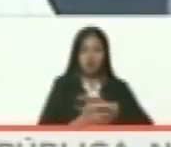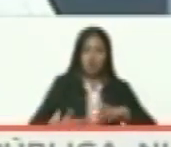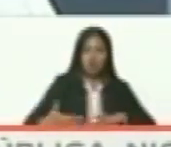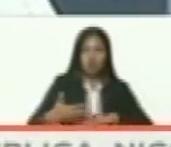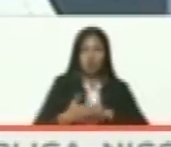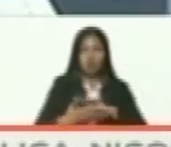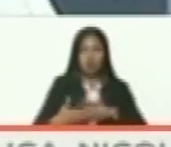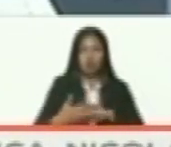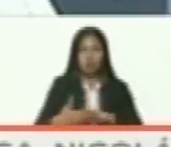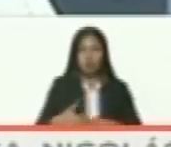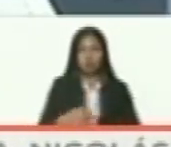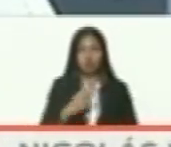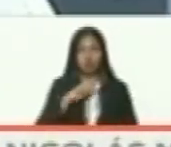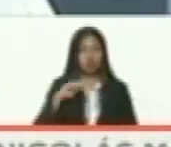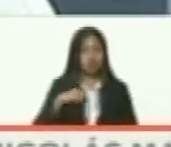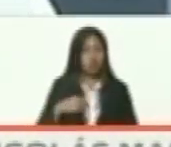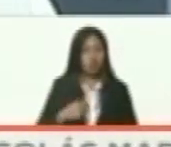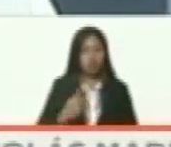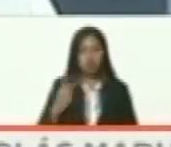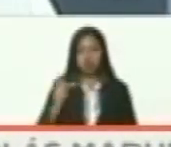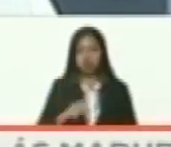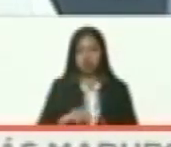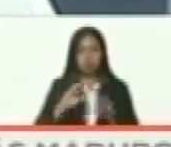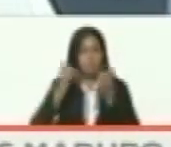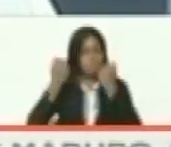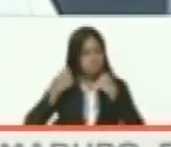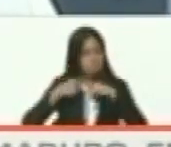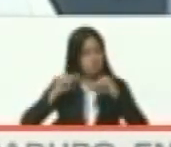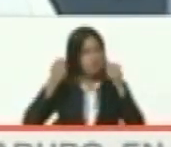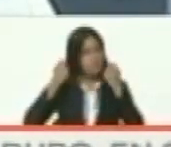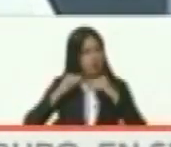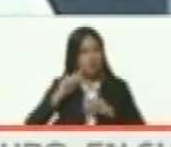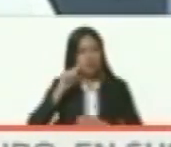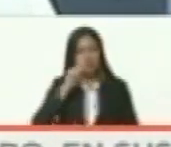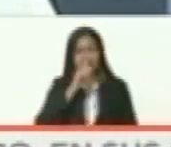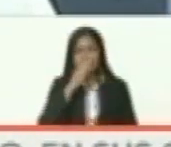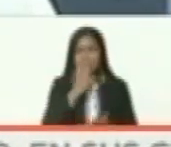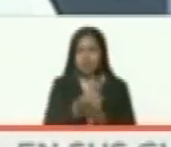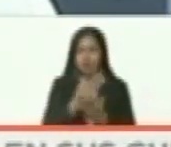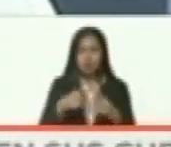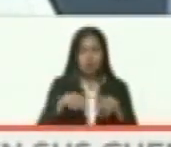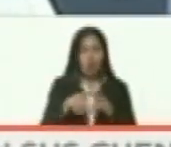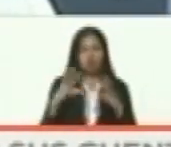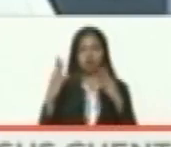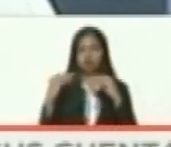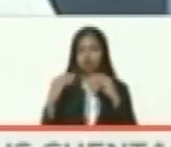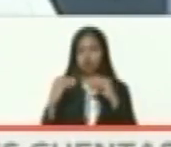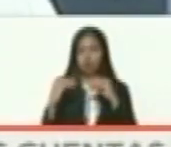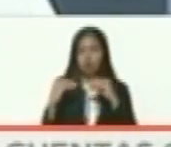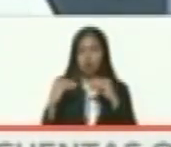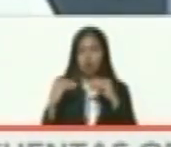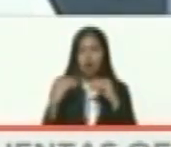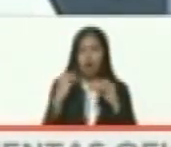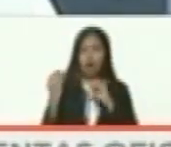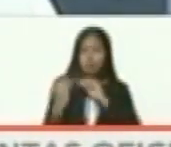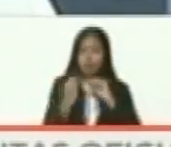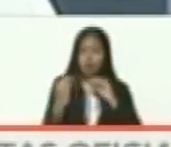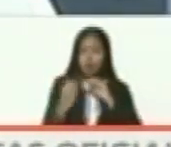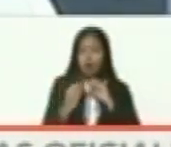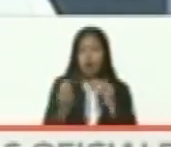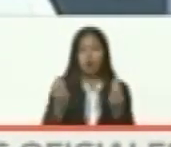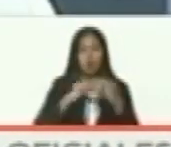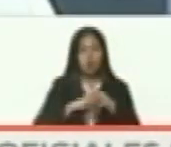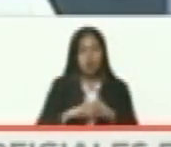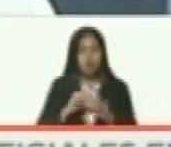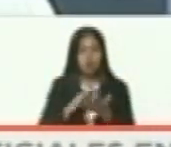conflicto, estamos preparados siempre para dialogar, para acordar,